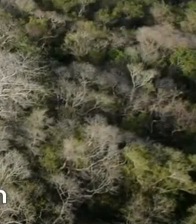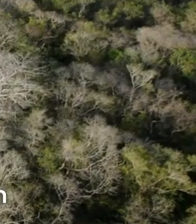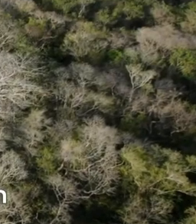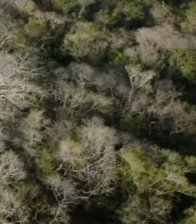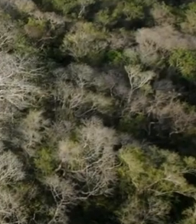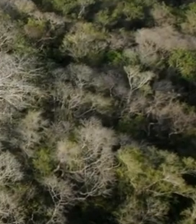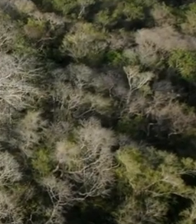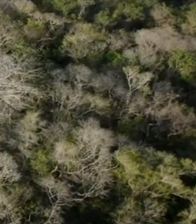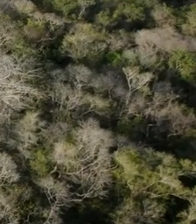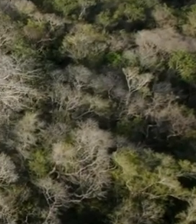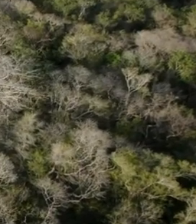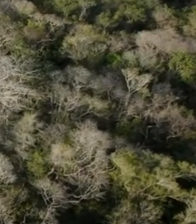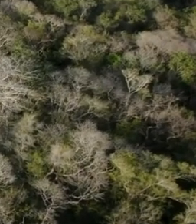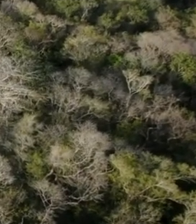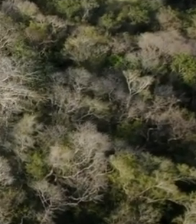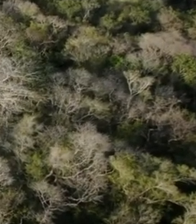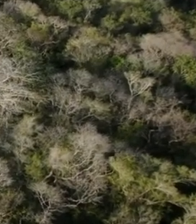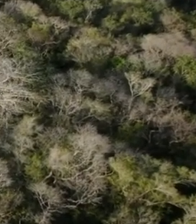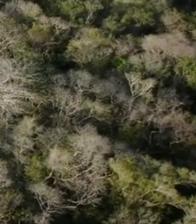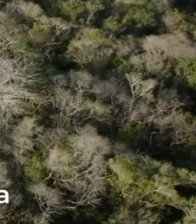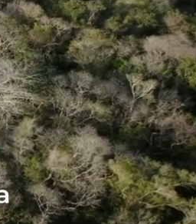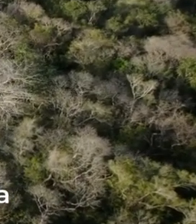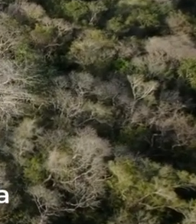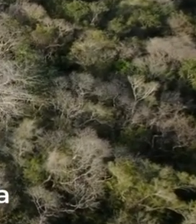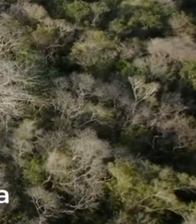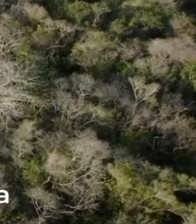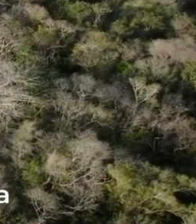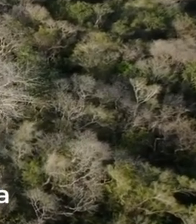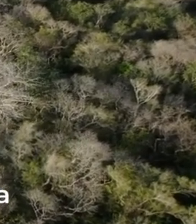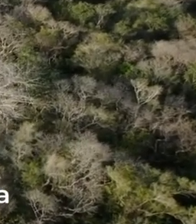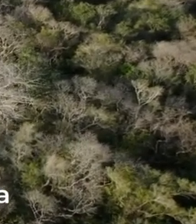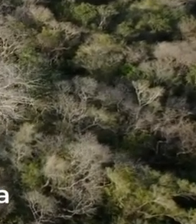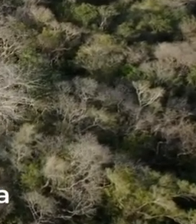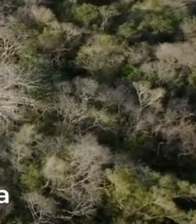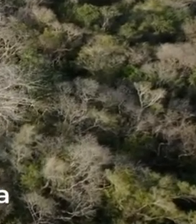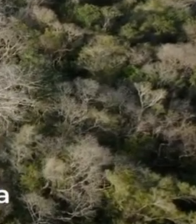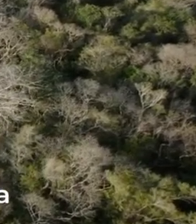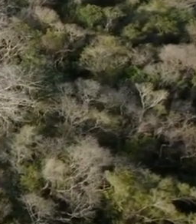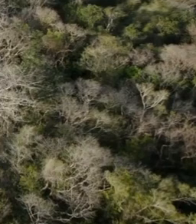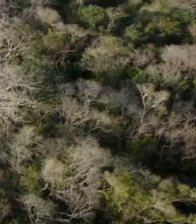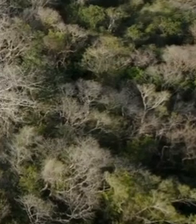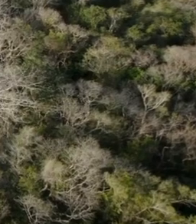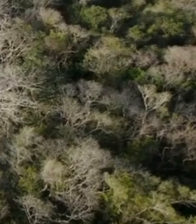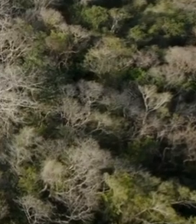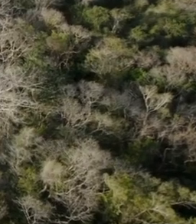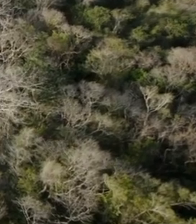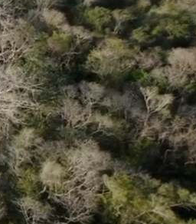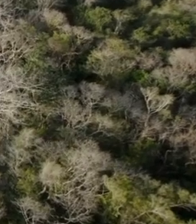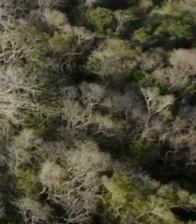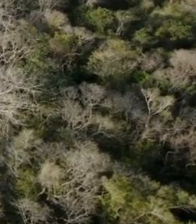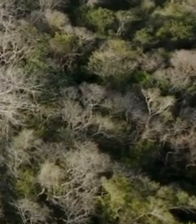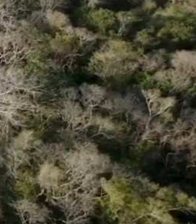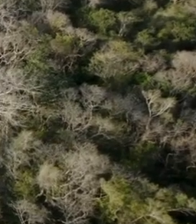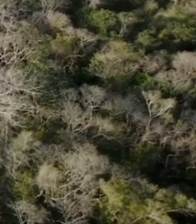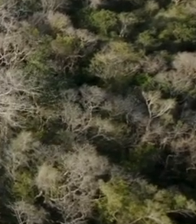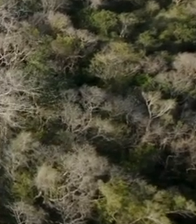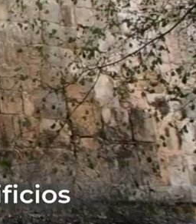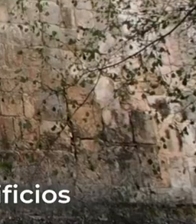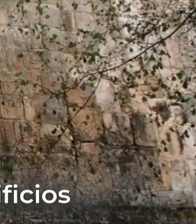en una visión de arquitectura monumental, alcanzando una extensión aproximada de 5 kilómetros